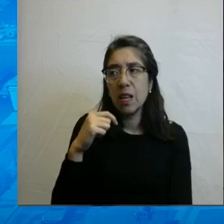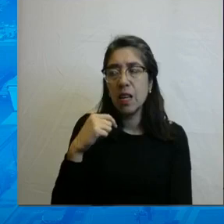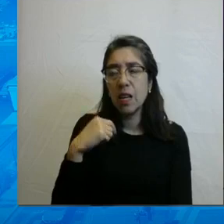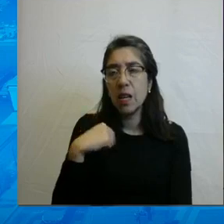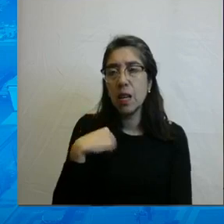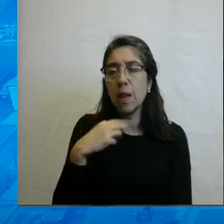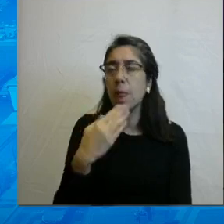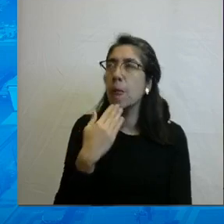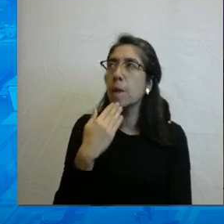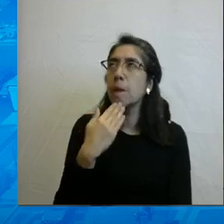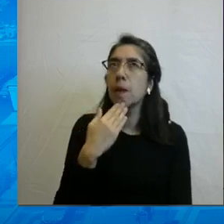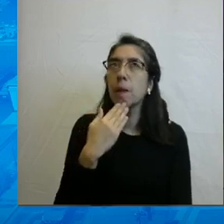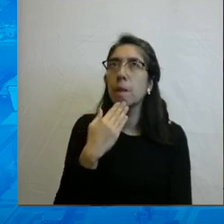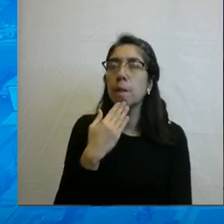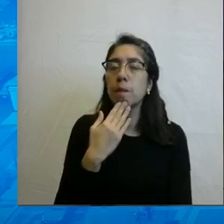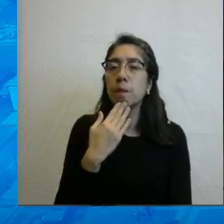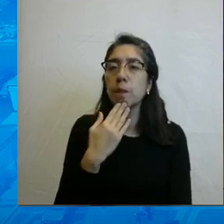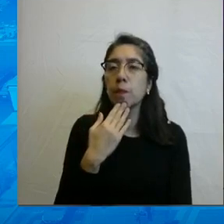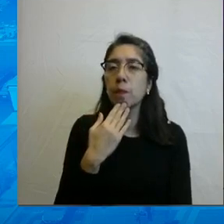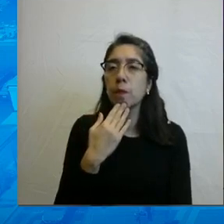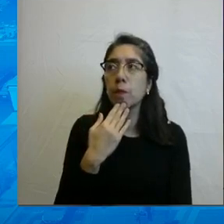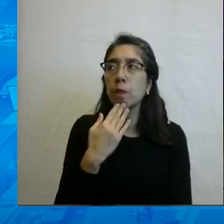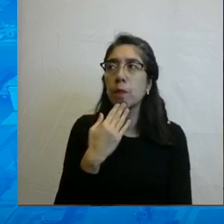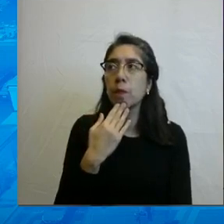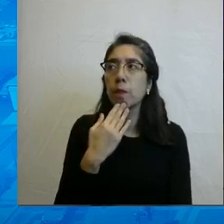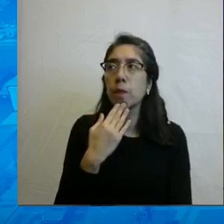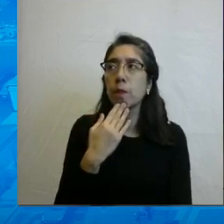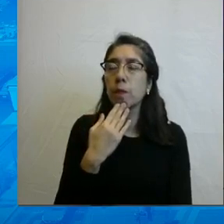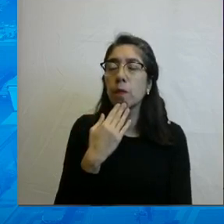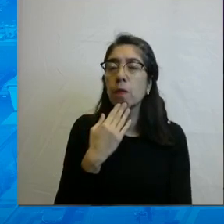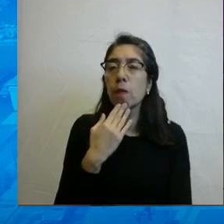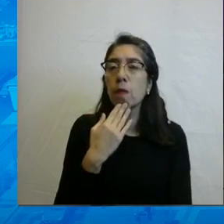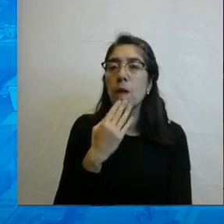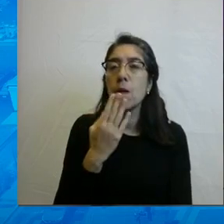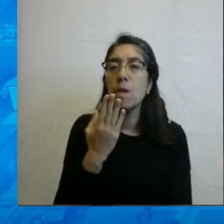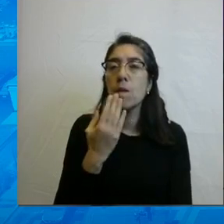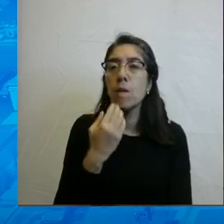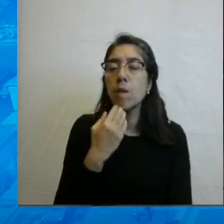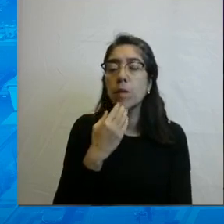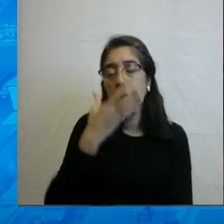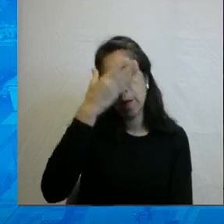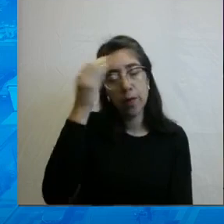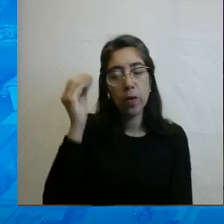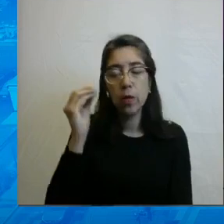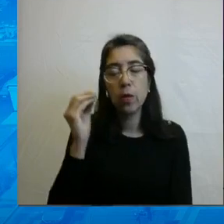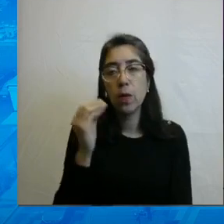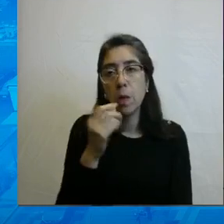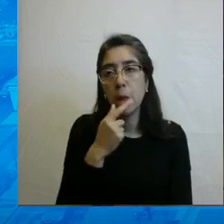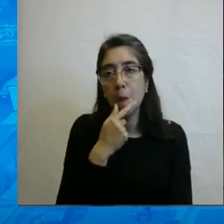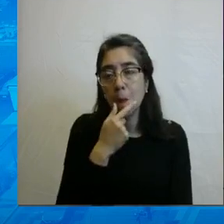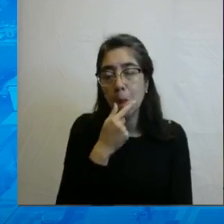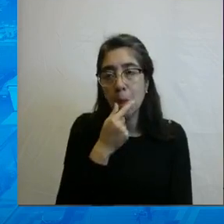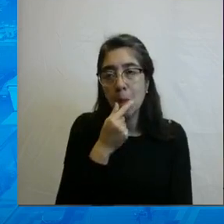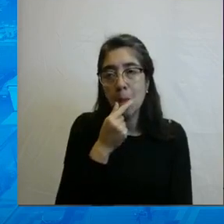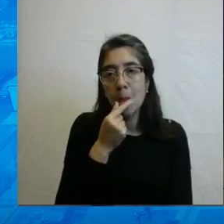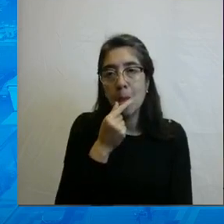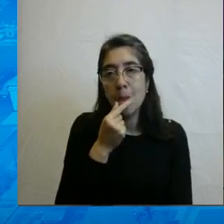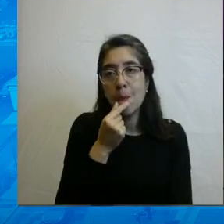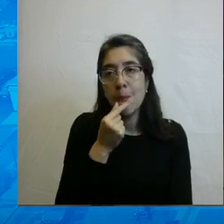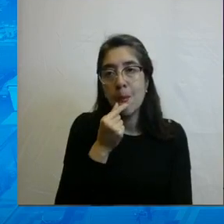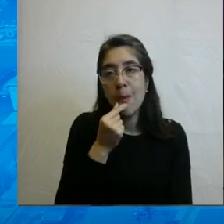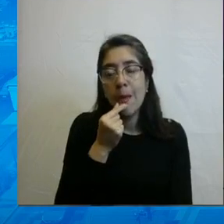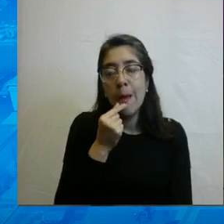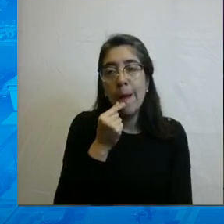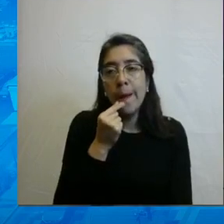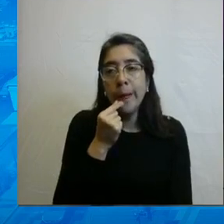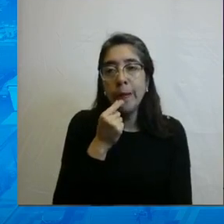de... con él, estos de... ay, se me olvidó con quién andaba. Claro,